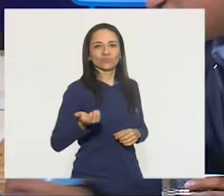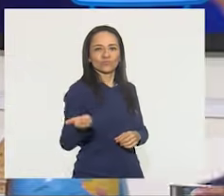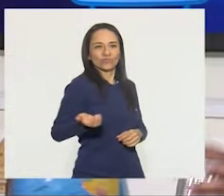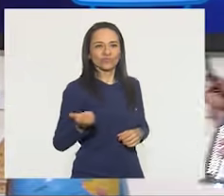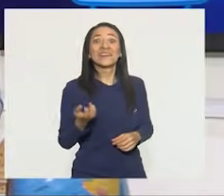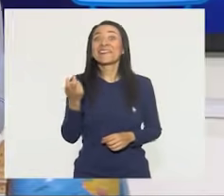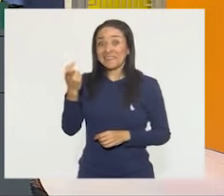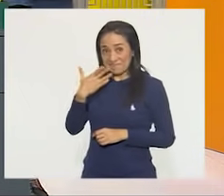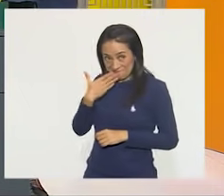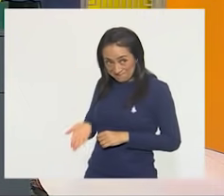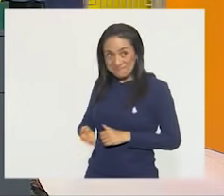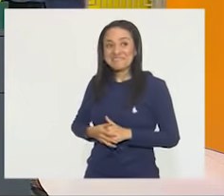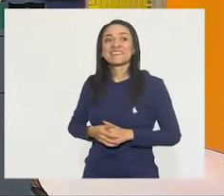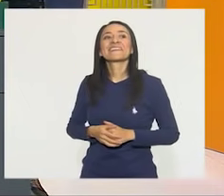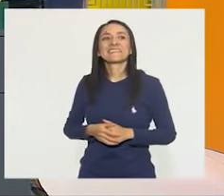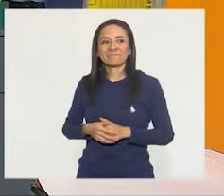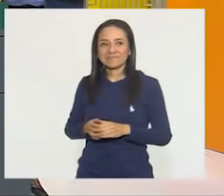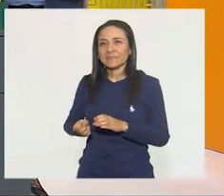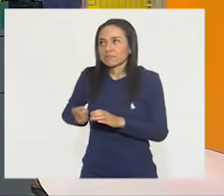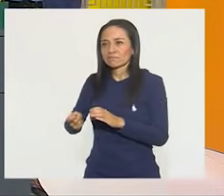ver.